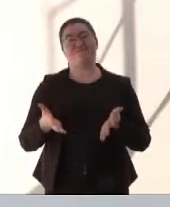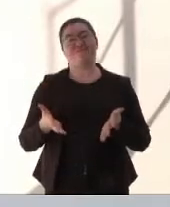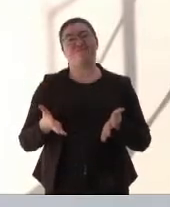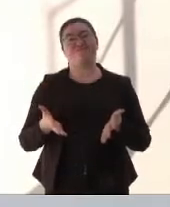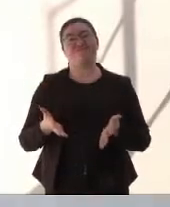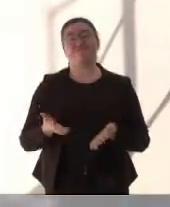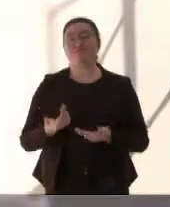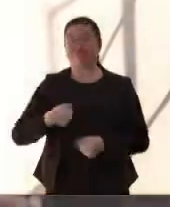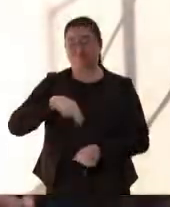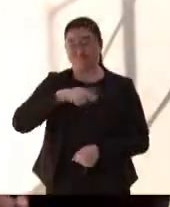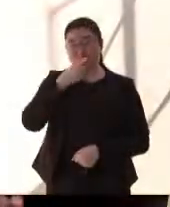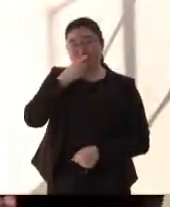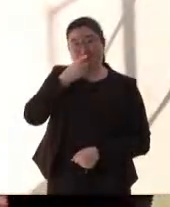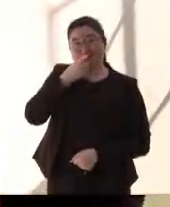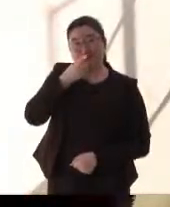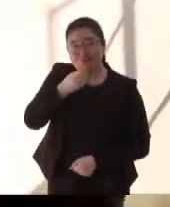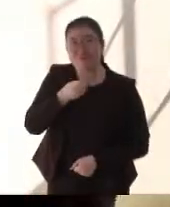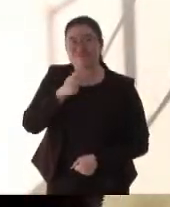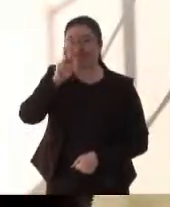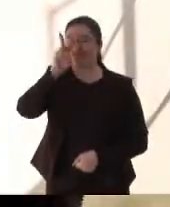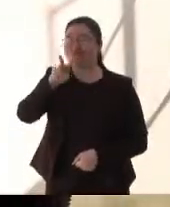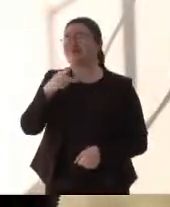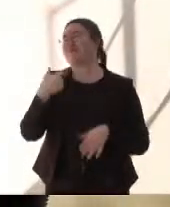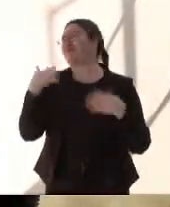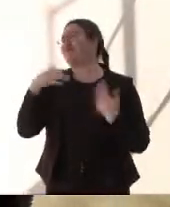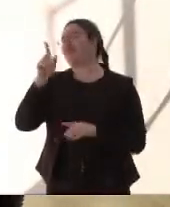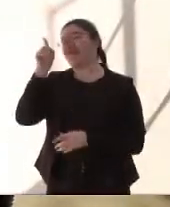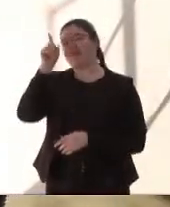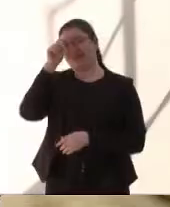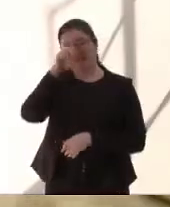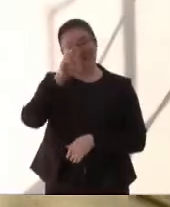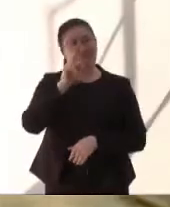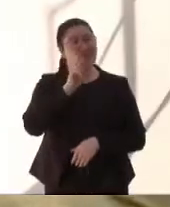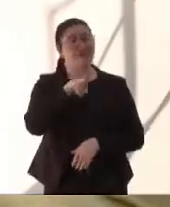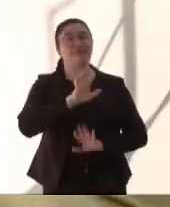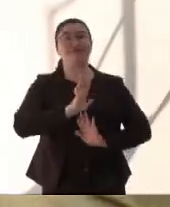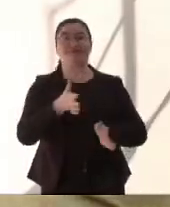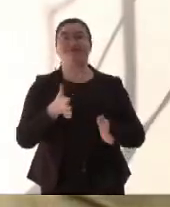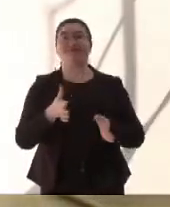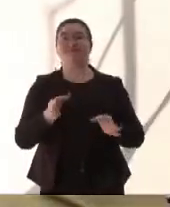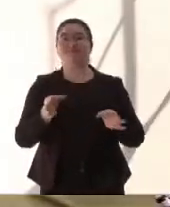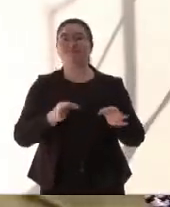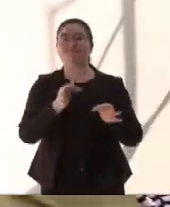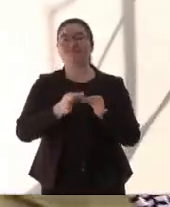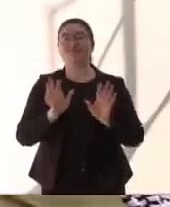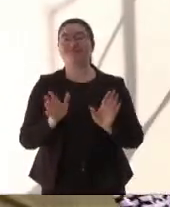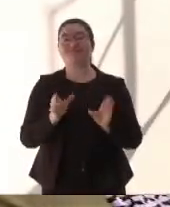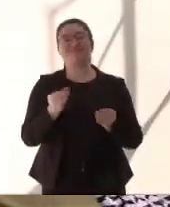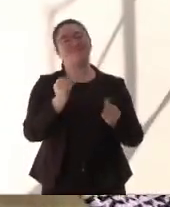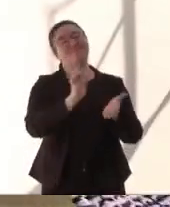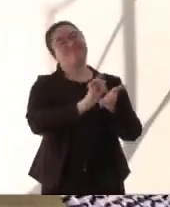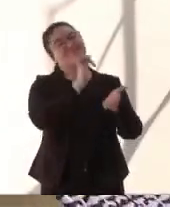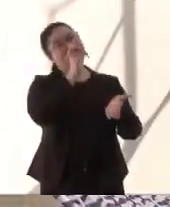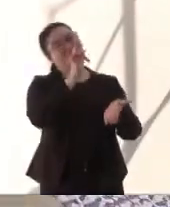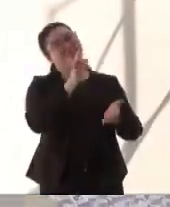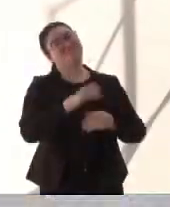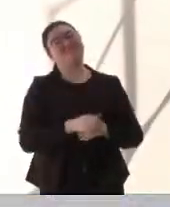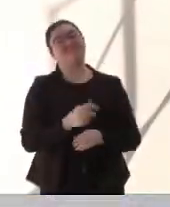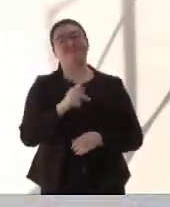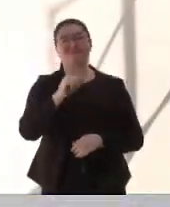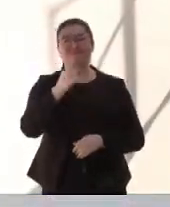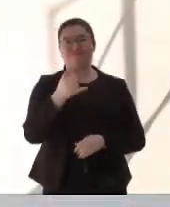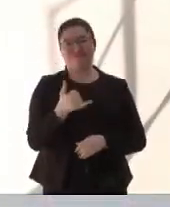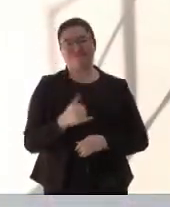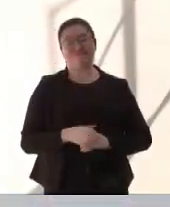que era difícil, pero mira, Pati, ya lo logramos, ¿sí? Así que muchísimas gracias, ¿no? Y a todas mis compañeras